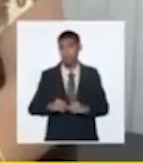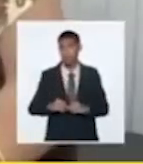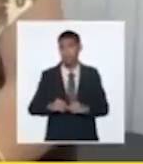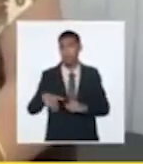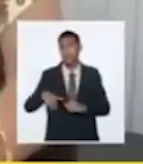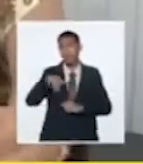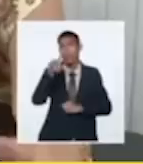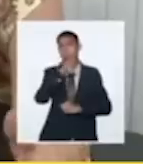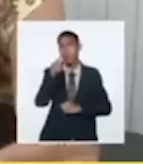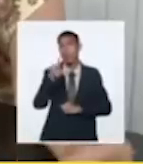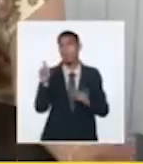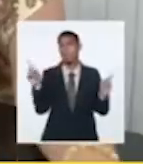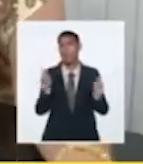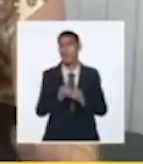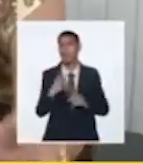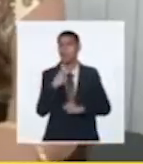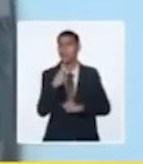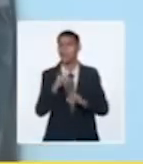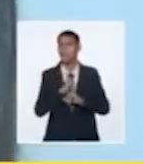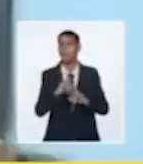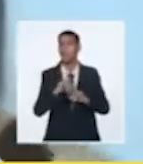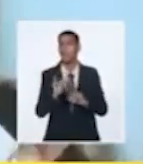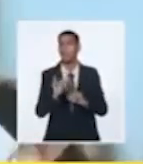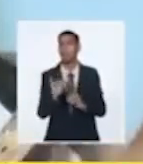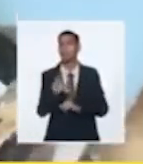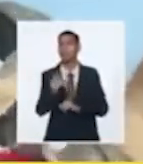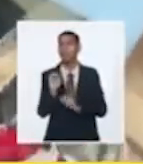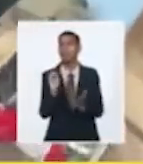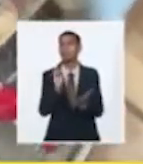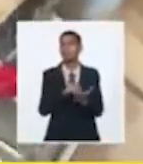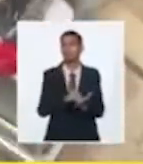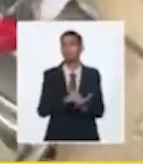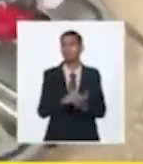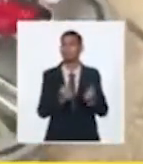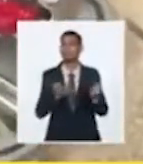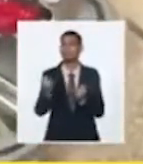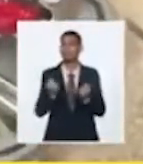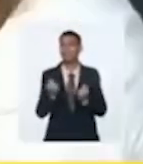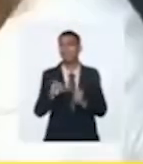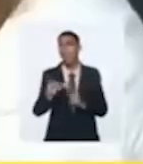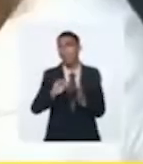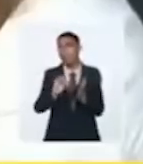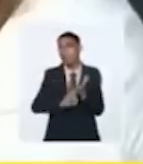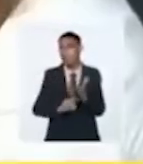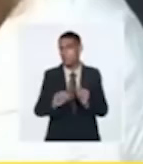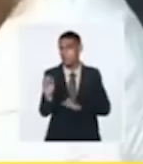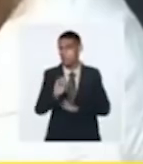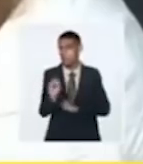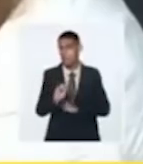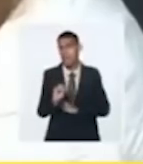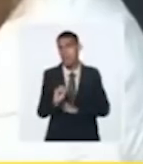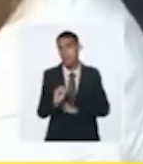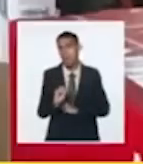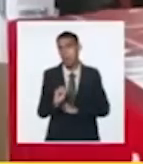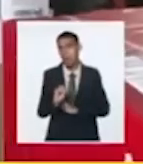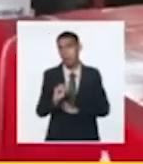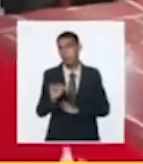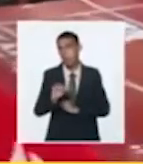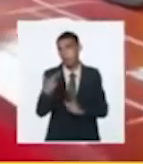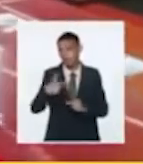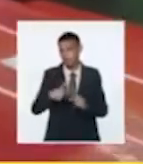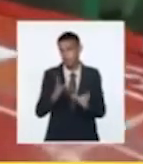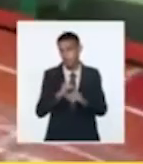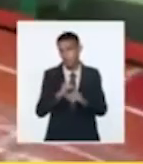informó la incorporación de vehículos 100% eléctricos, cero emisiones, para las tareas